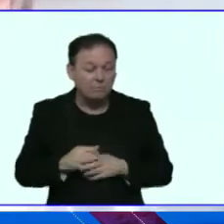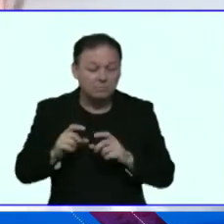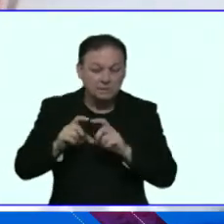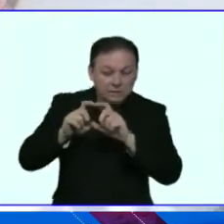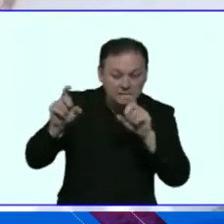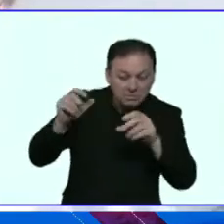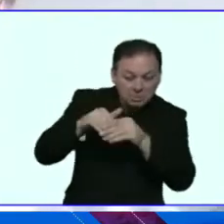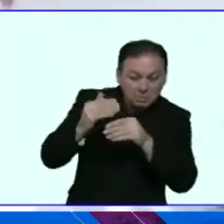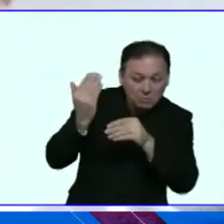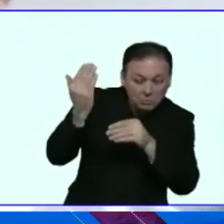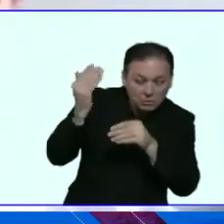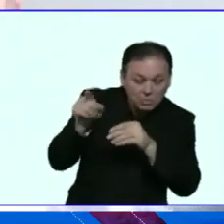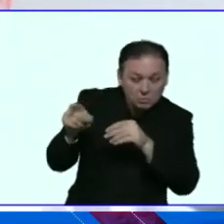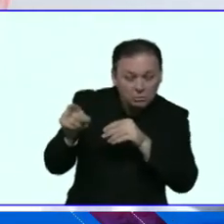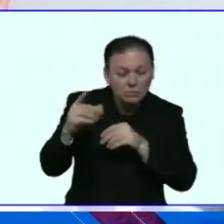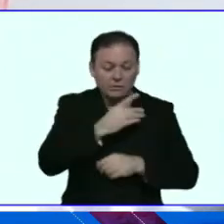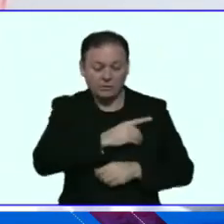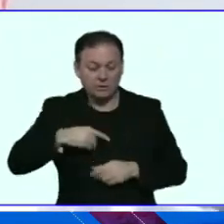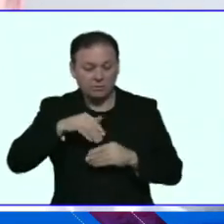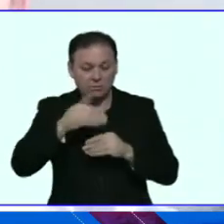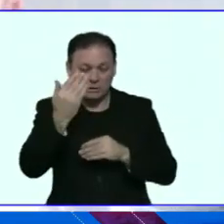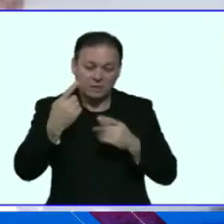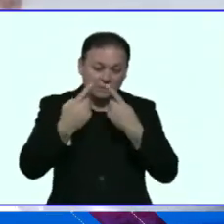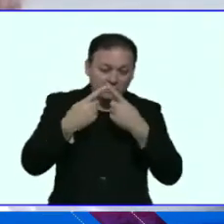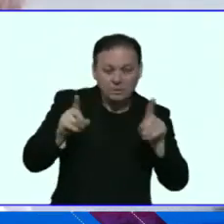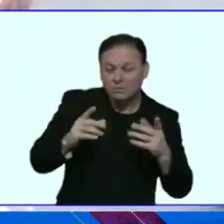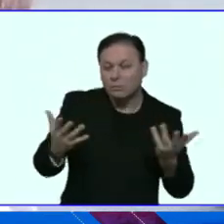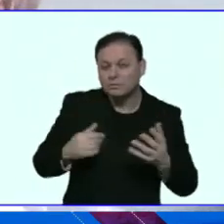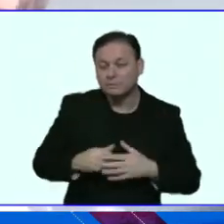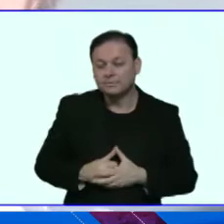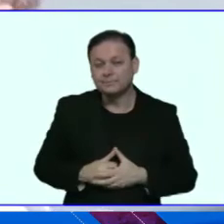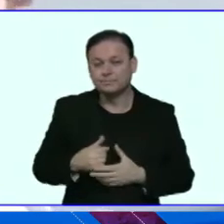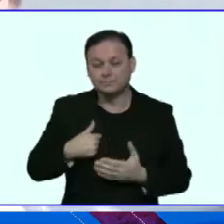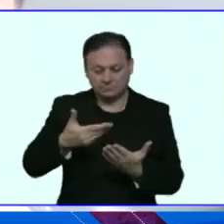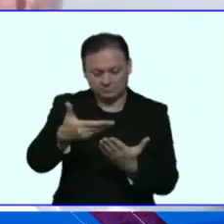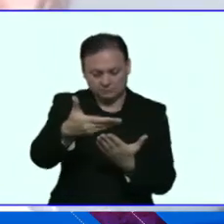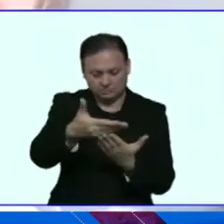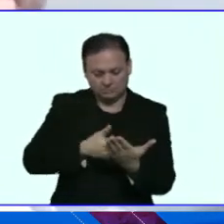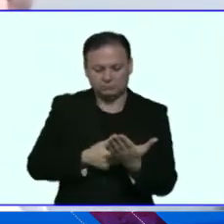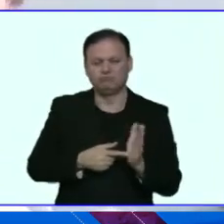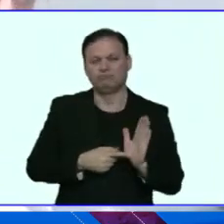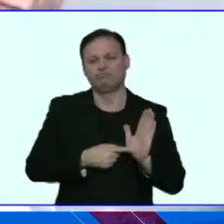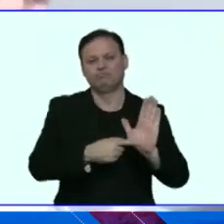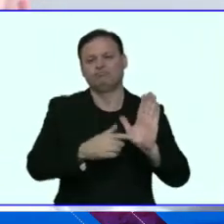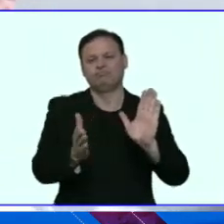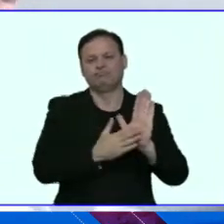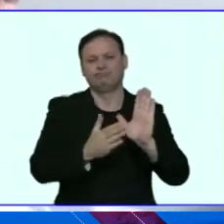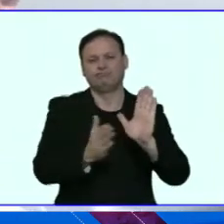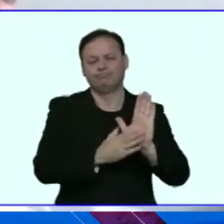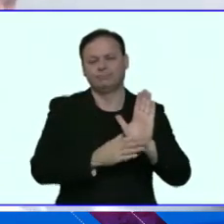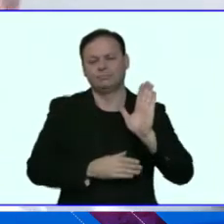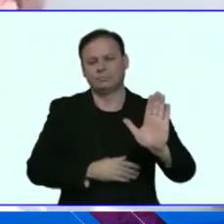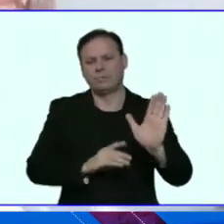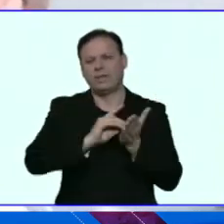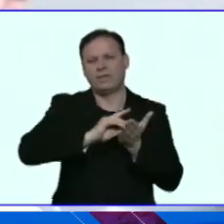qué? Sí, porque yo presento estos casos en forma contundente, exijo y demando la